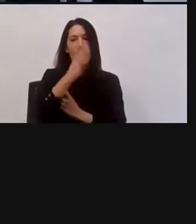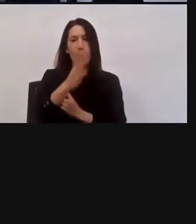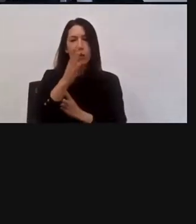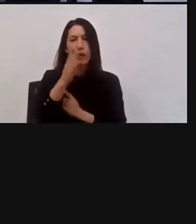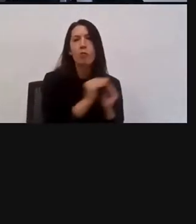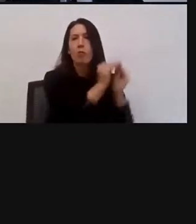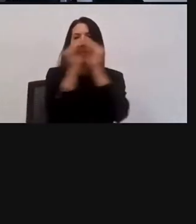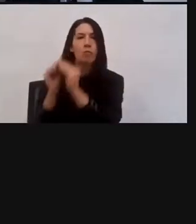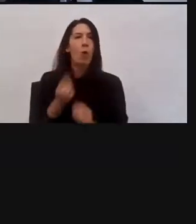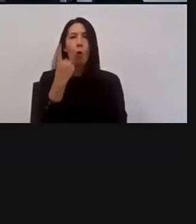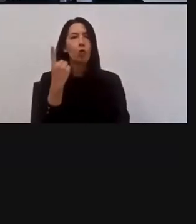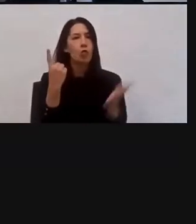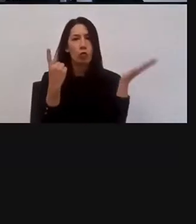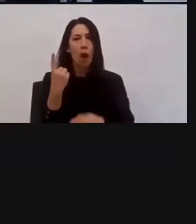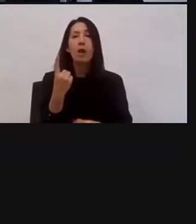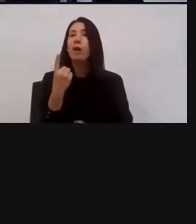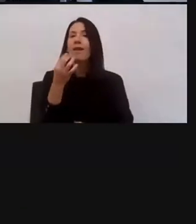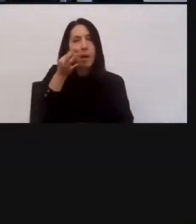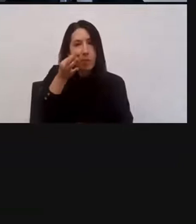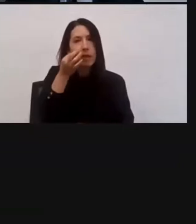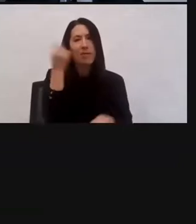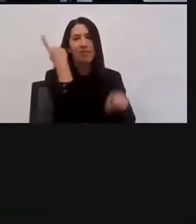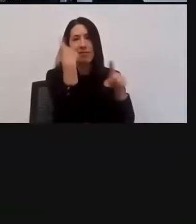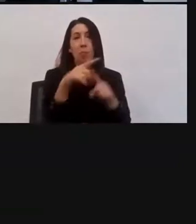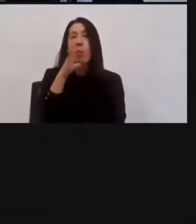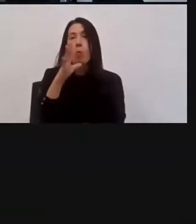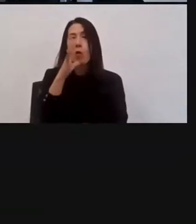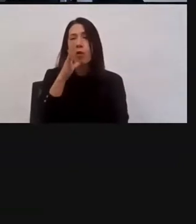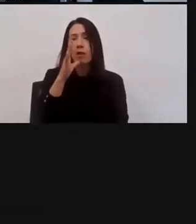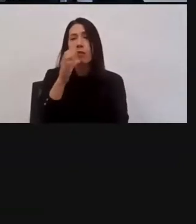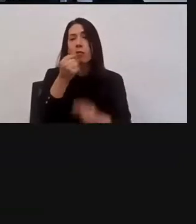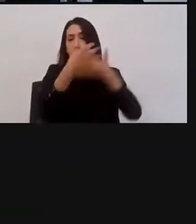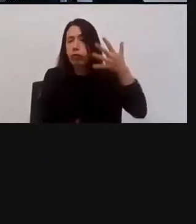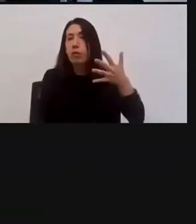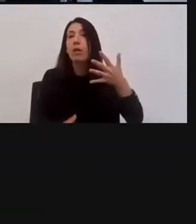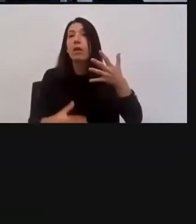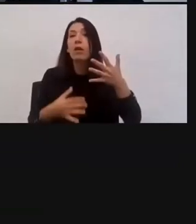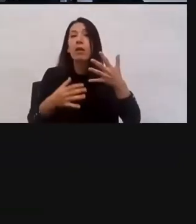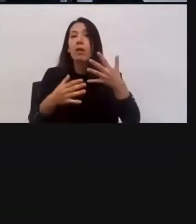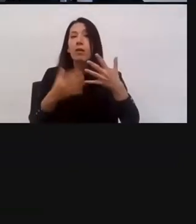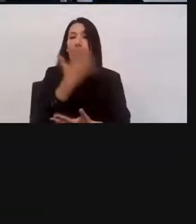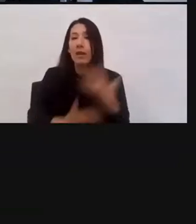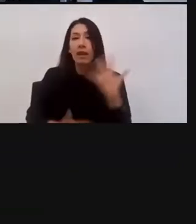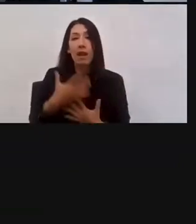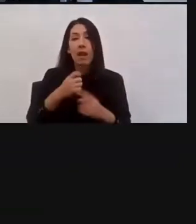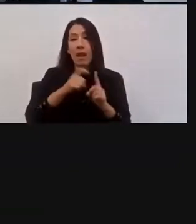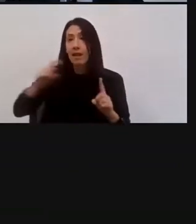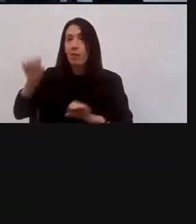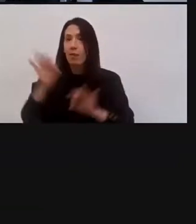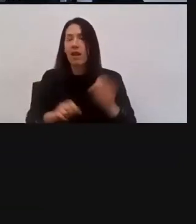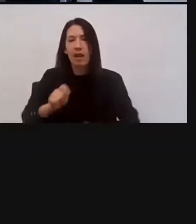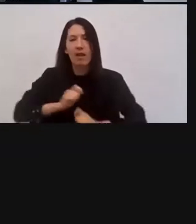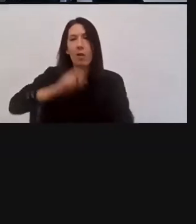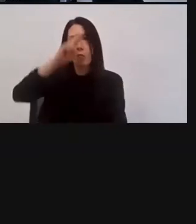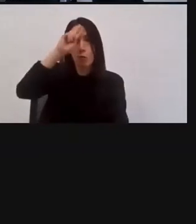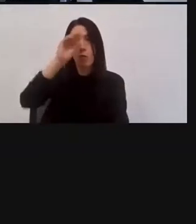que son varias las circunstancias que confluyen en unas estadísticas que se consideran muy preocupantes. Aquí hay que enfatizar